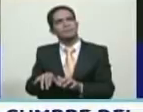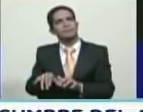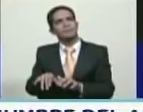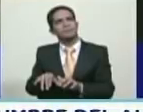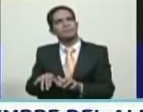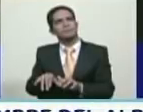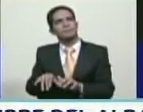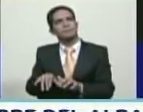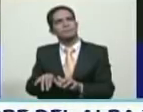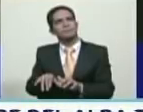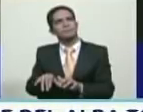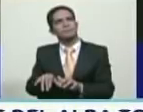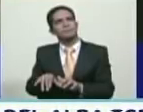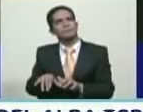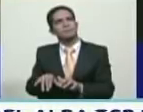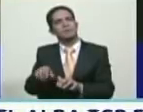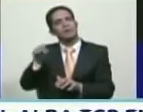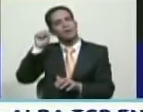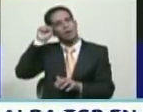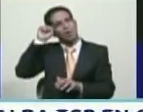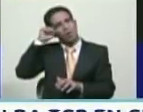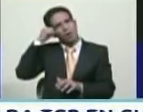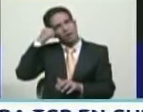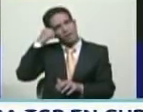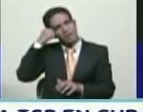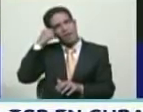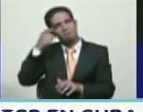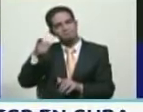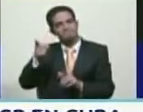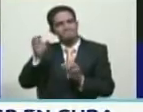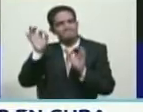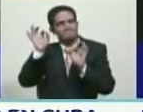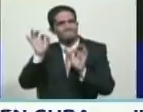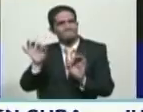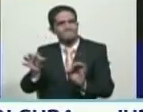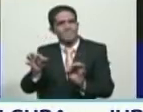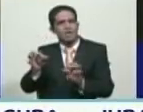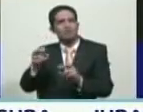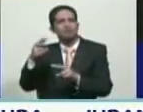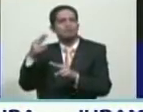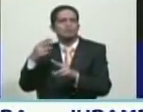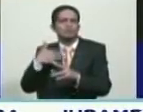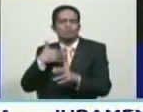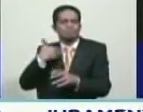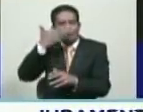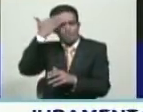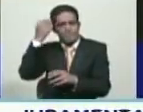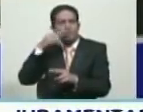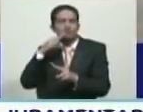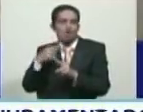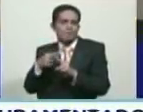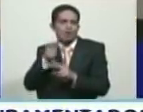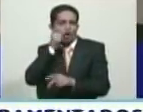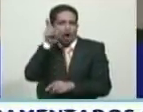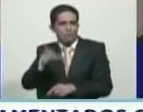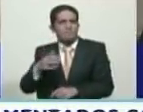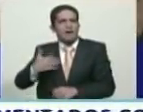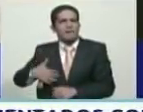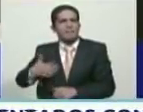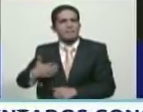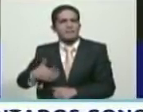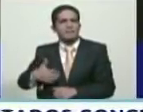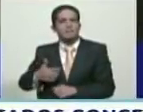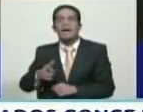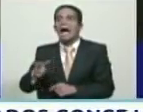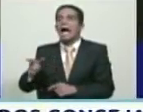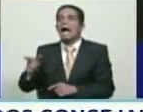I'm trying to remember the name of the columnist. No recuerdo exactamente su nombre, es un columnista argentino. Oppenheimer, thank you very Oppenheimer.